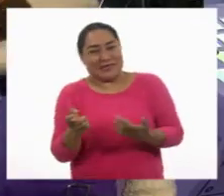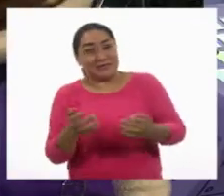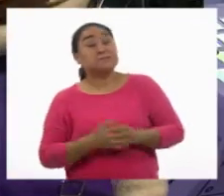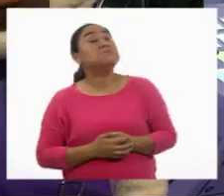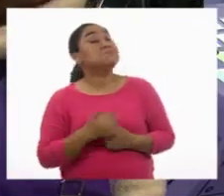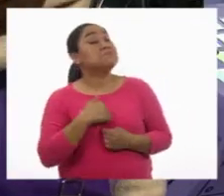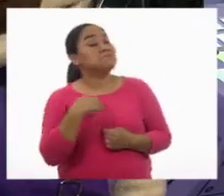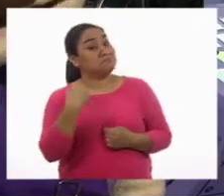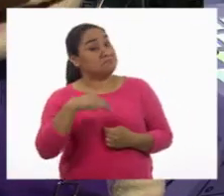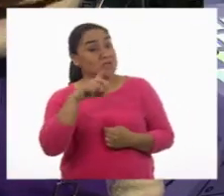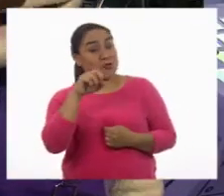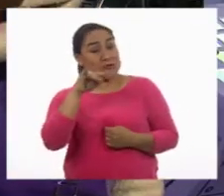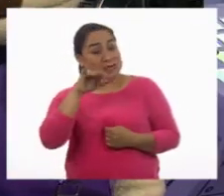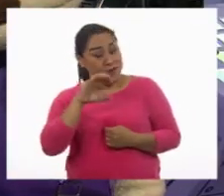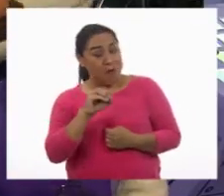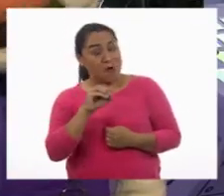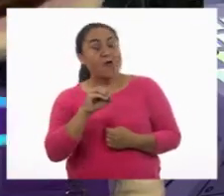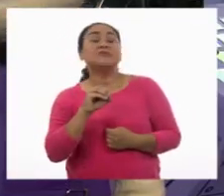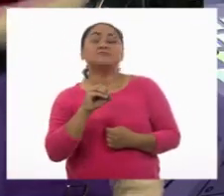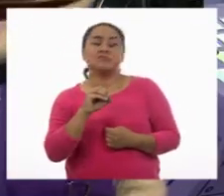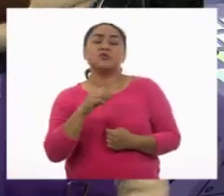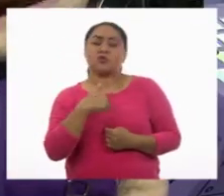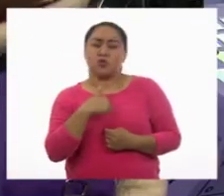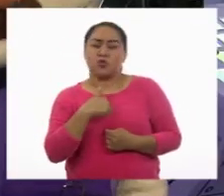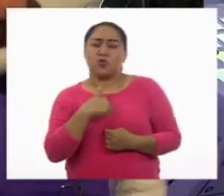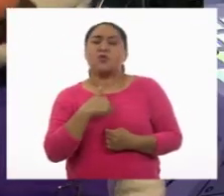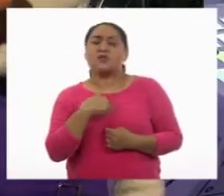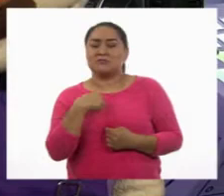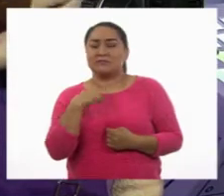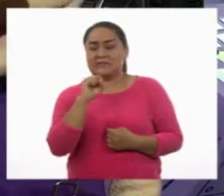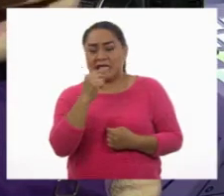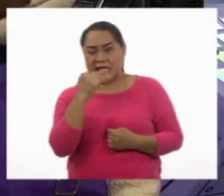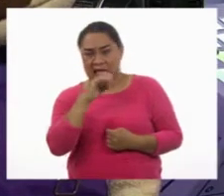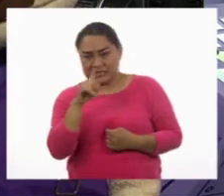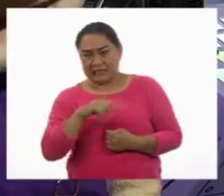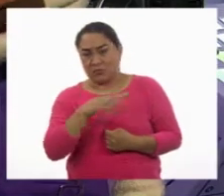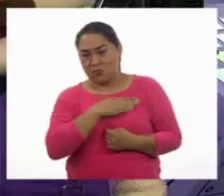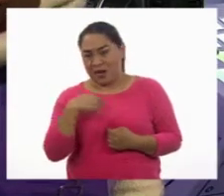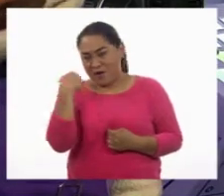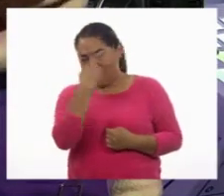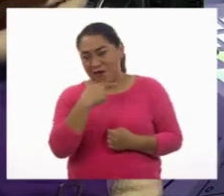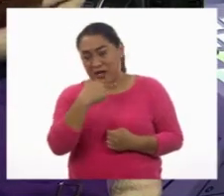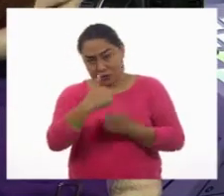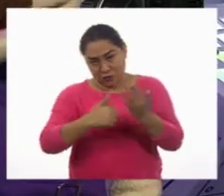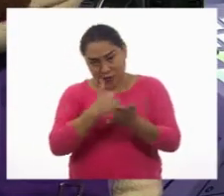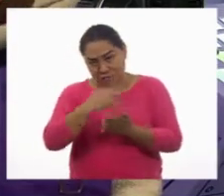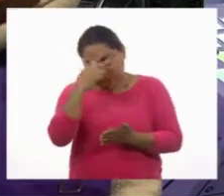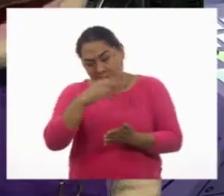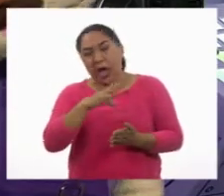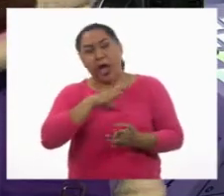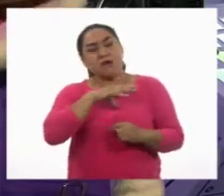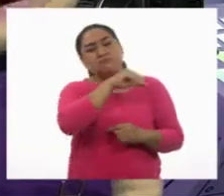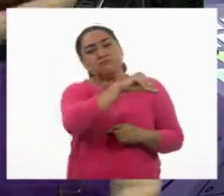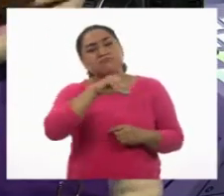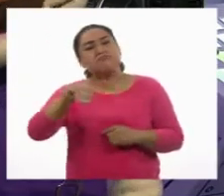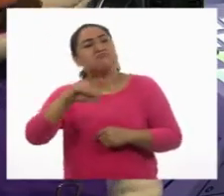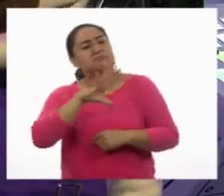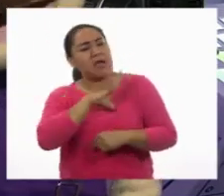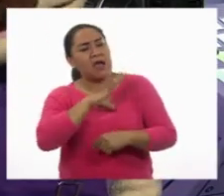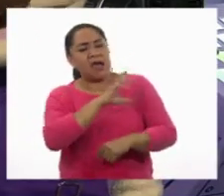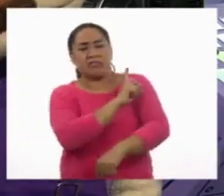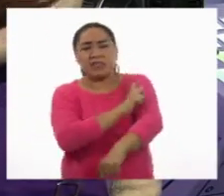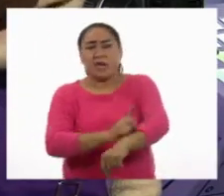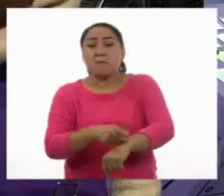Y yo soy Domingo Hilario Sánchez Buenrostro, de los Sánchez Buenrostro de la Ciudad de México. Estamos en varias delegaciones, pero solo hay una